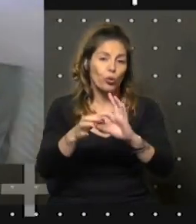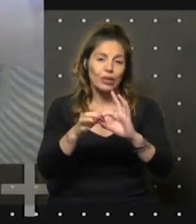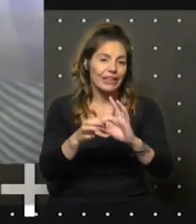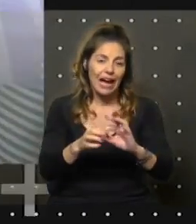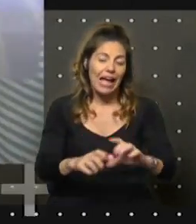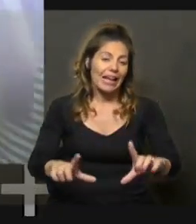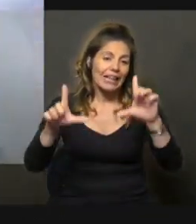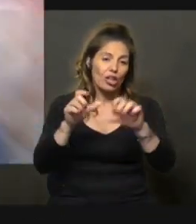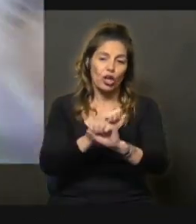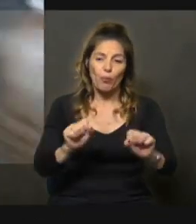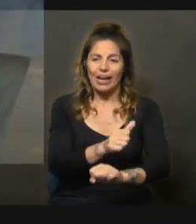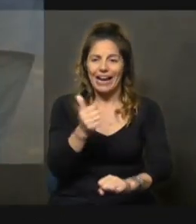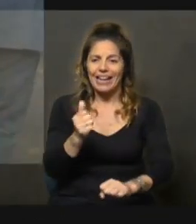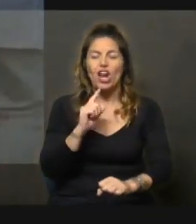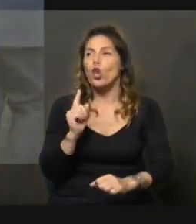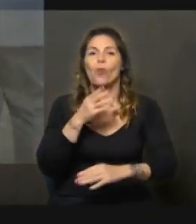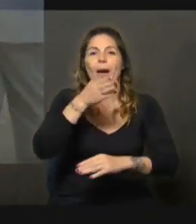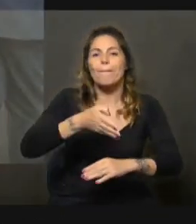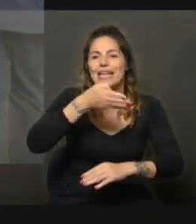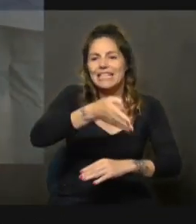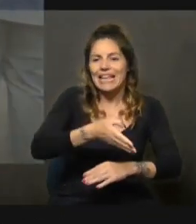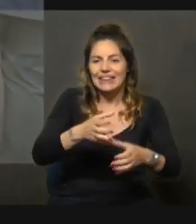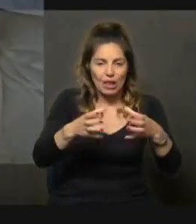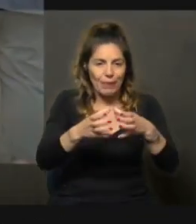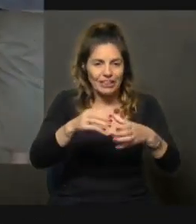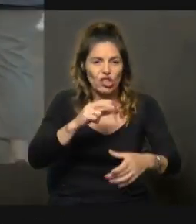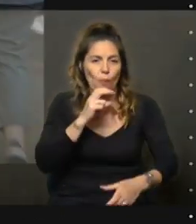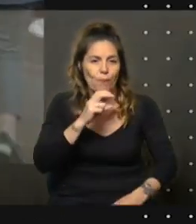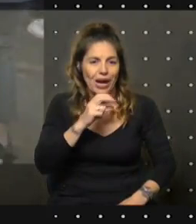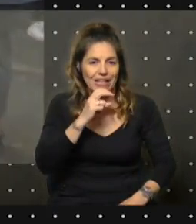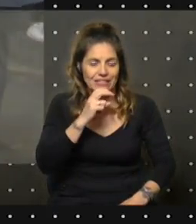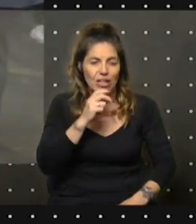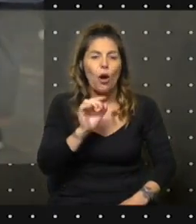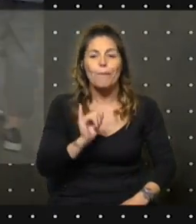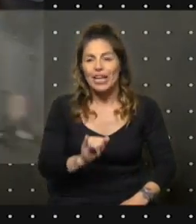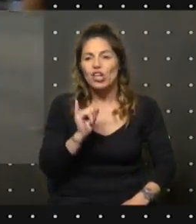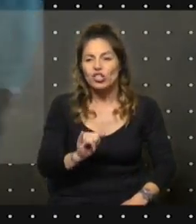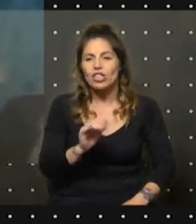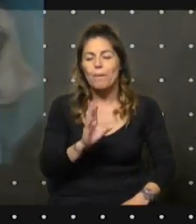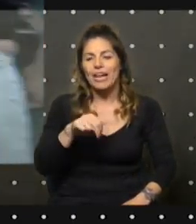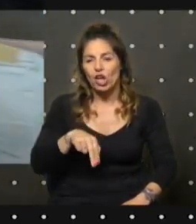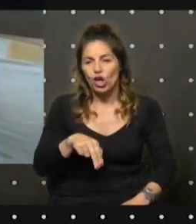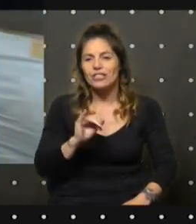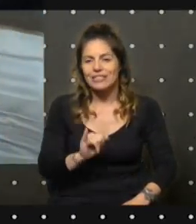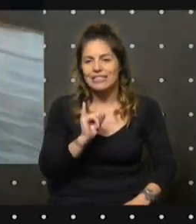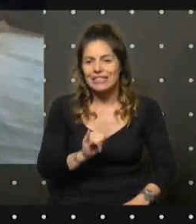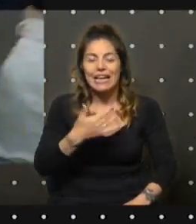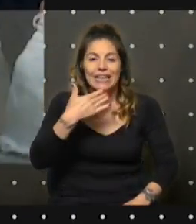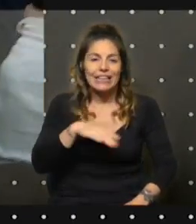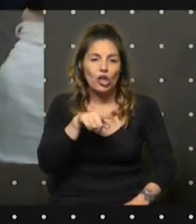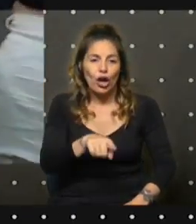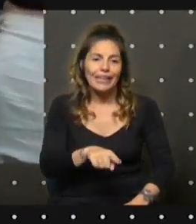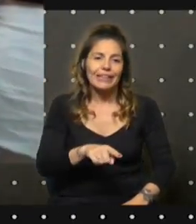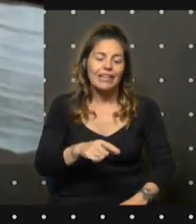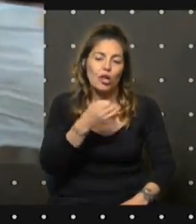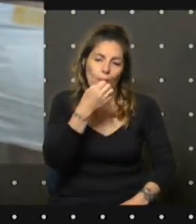eh No soy una militante del del partido de maa que es el frente renovador pero sí soy peronista y entiendo que este es el camino